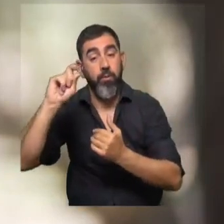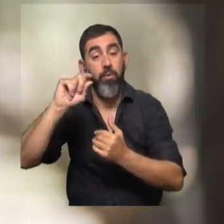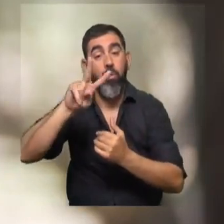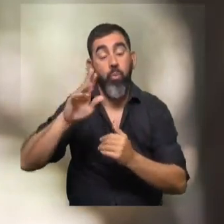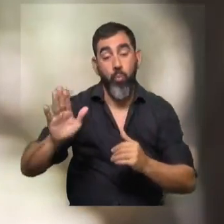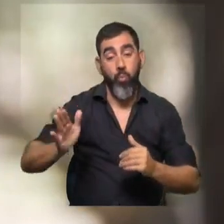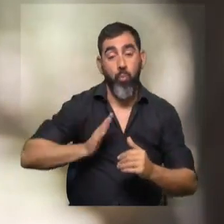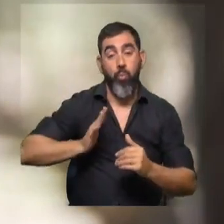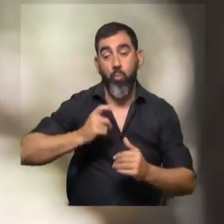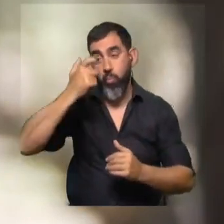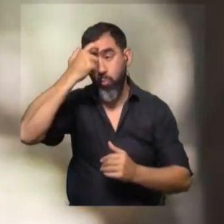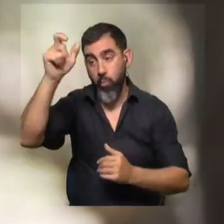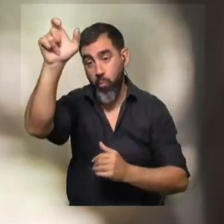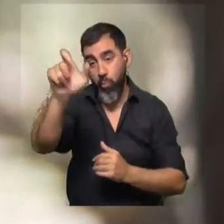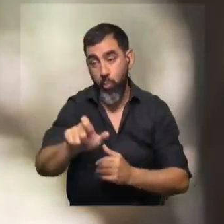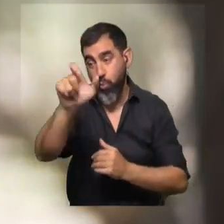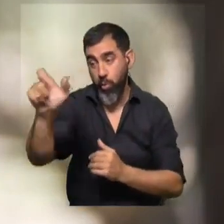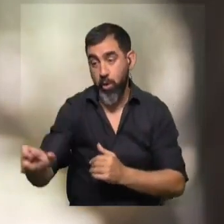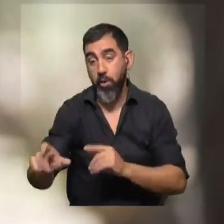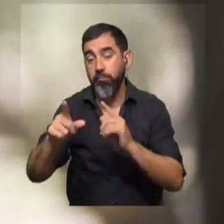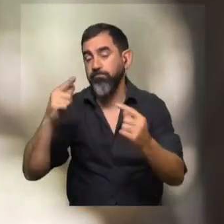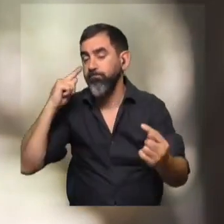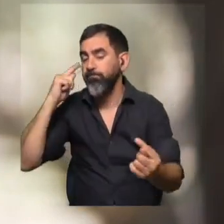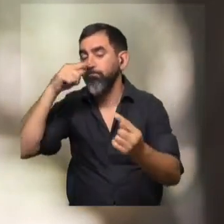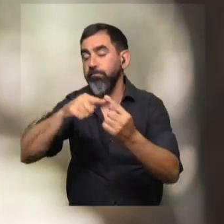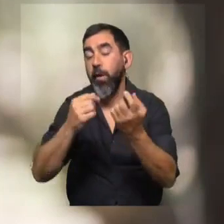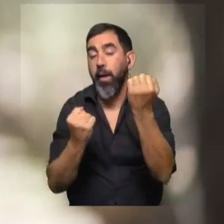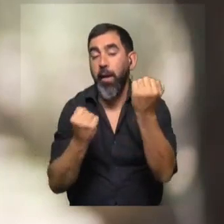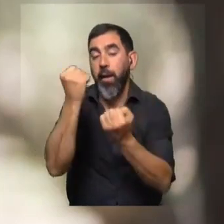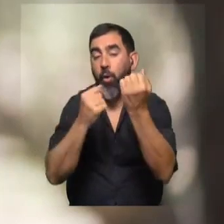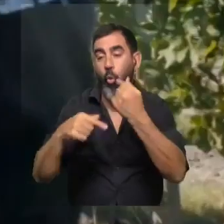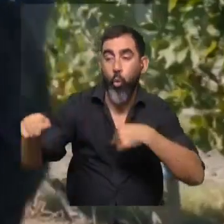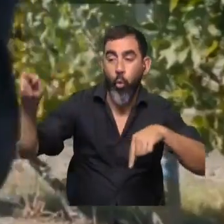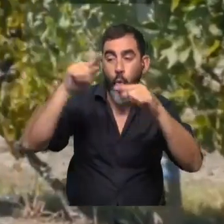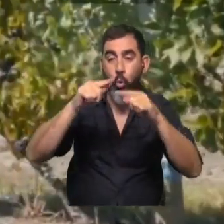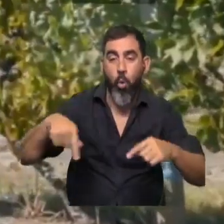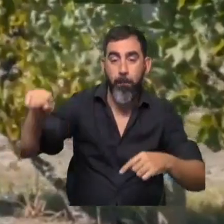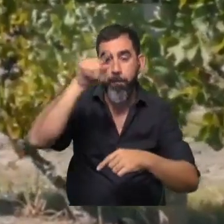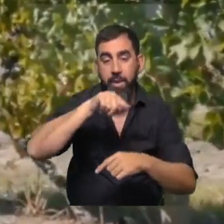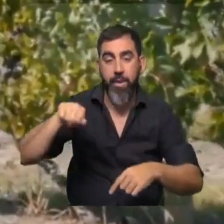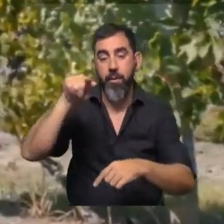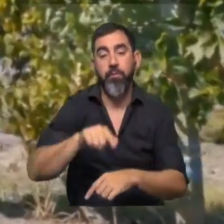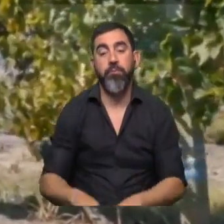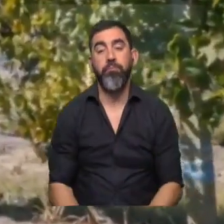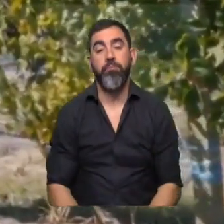2 mujeres científicas que además apuntaron a la economía circular.